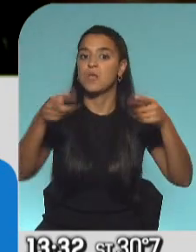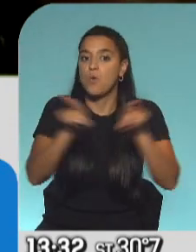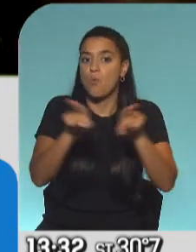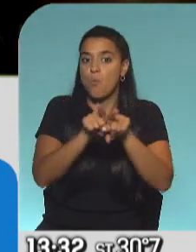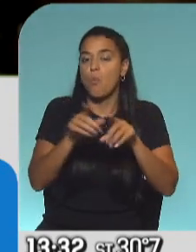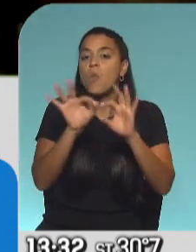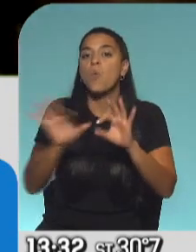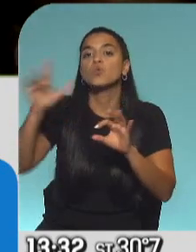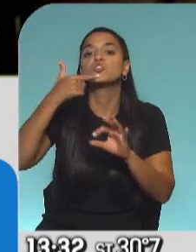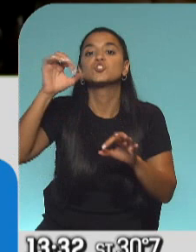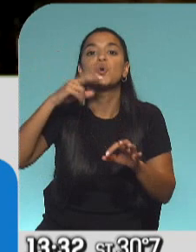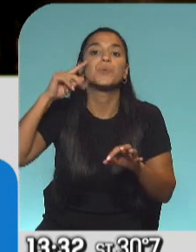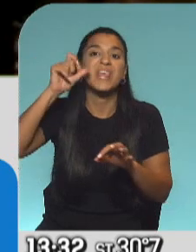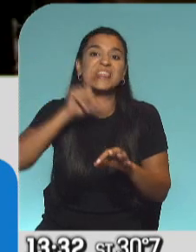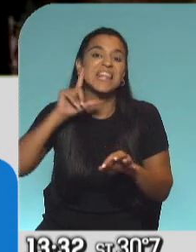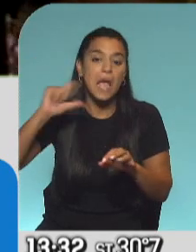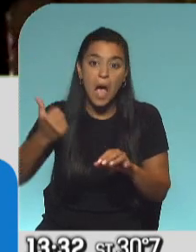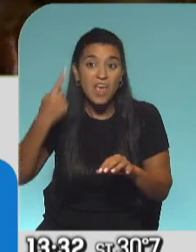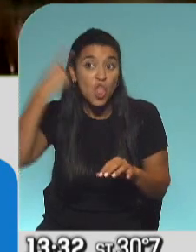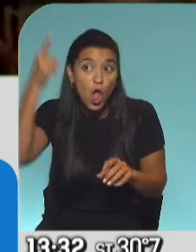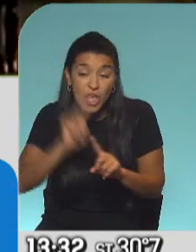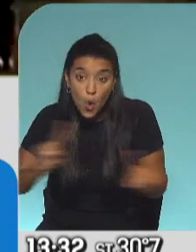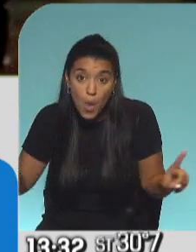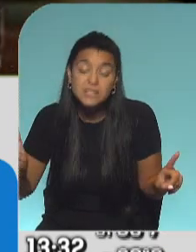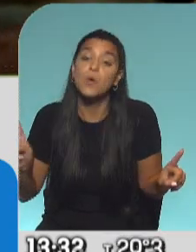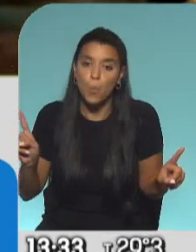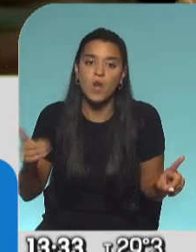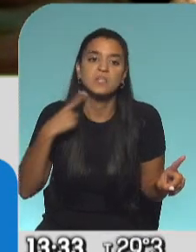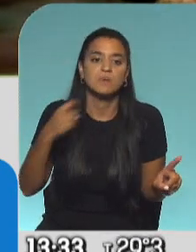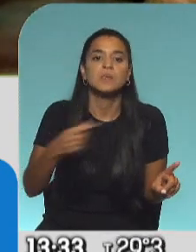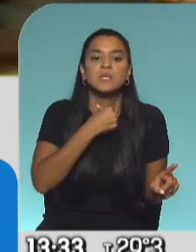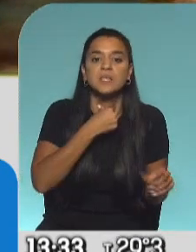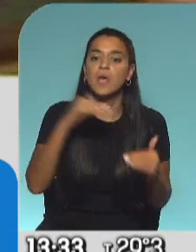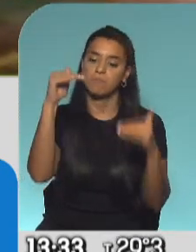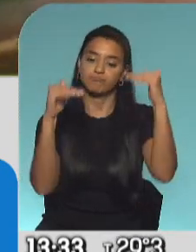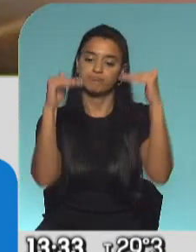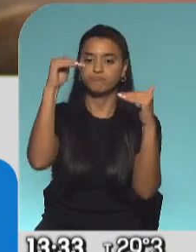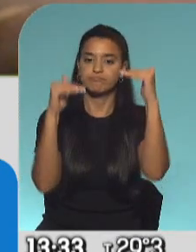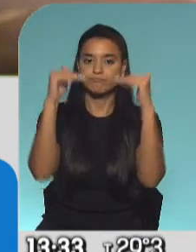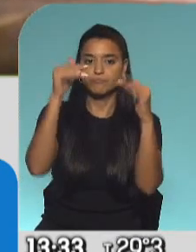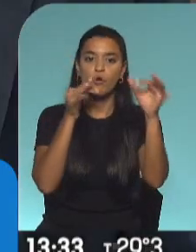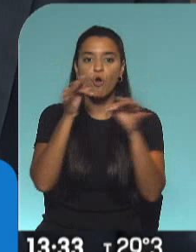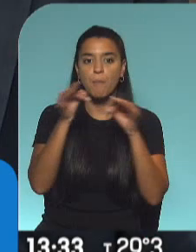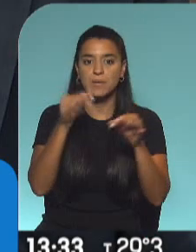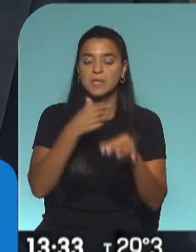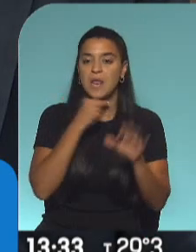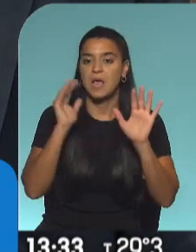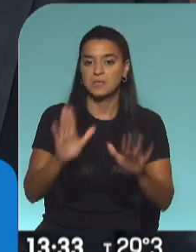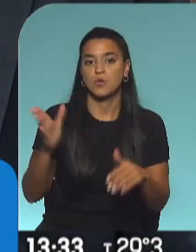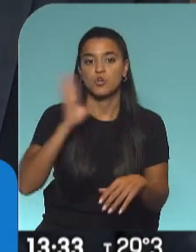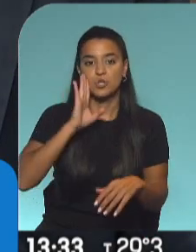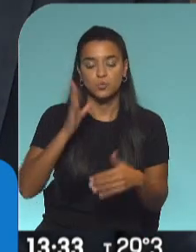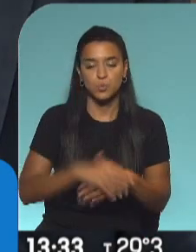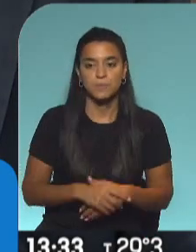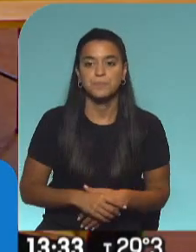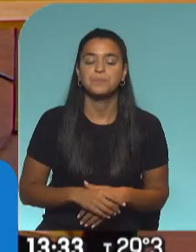Unión Soviética. Ya no está la ideología, pero quiere estar, como dicen los españoles, de tú a tú, conversando con Estados Unidos.